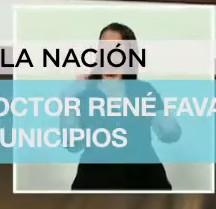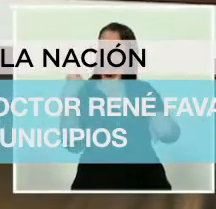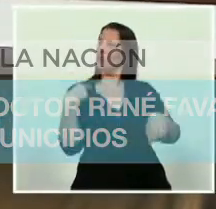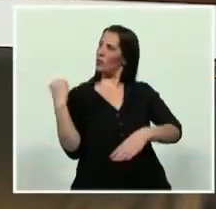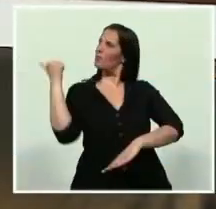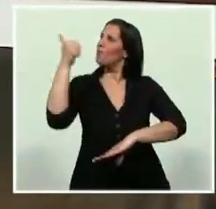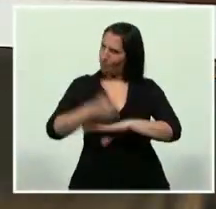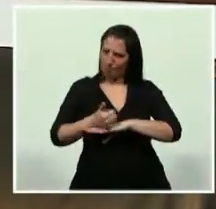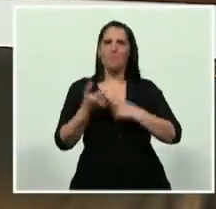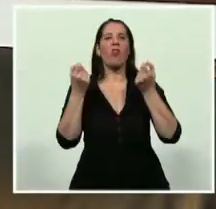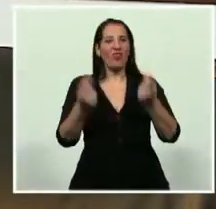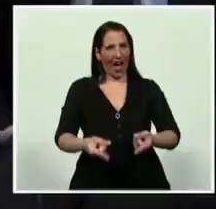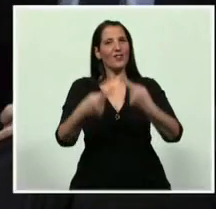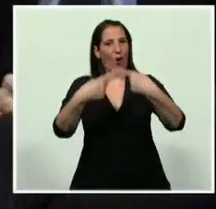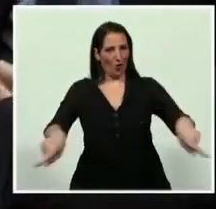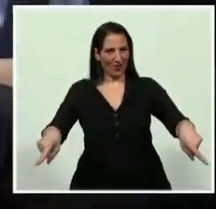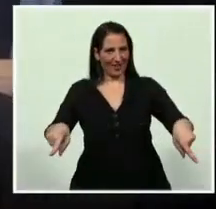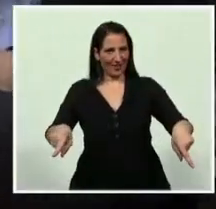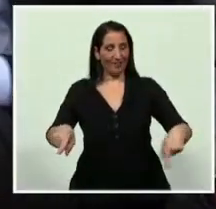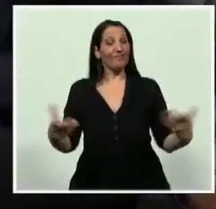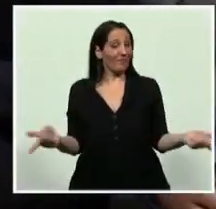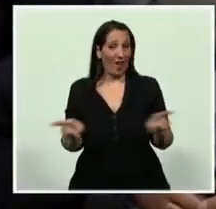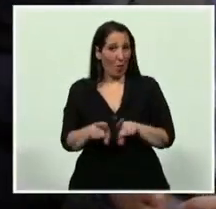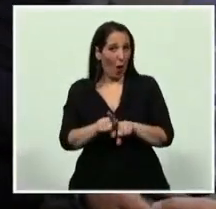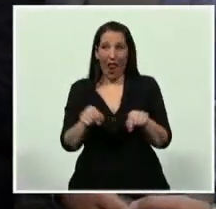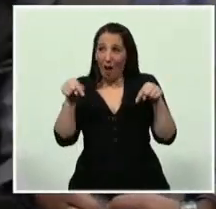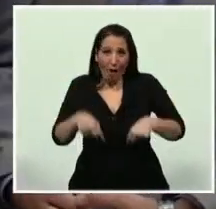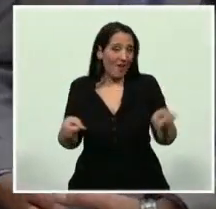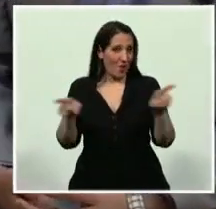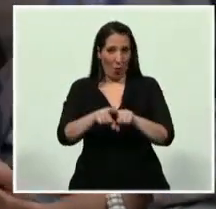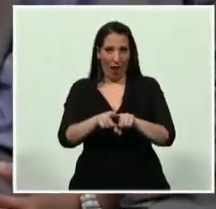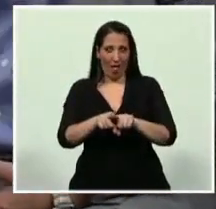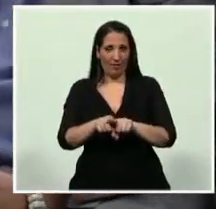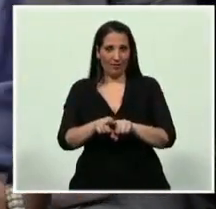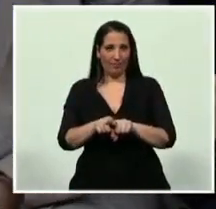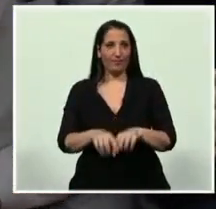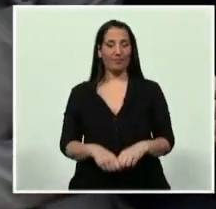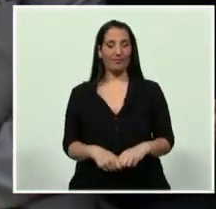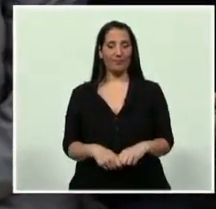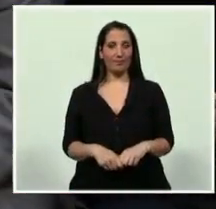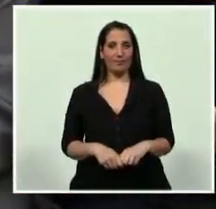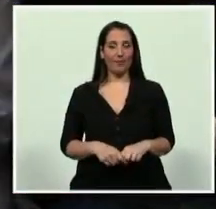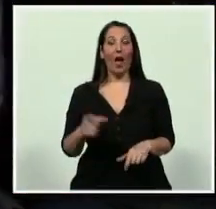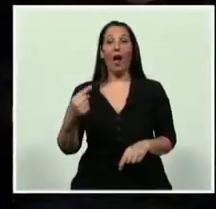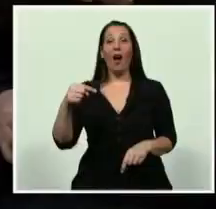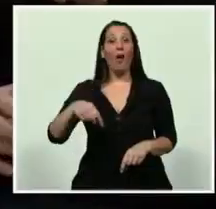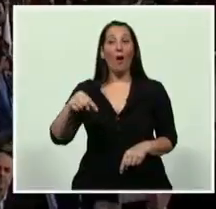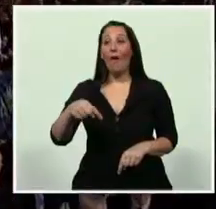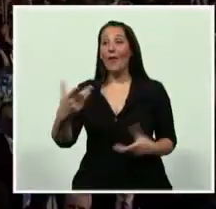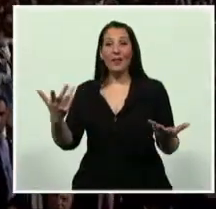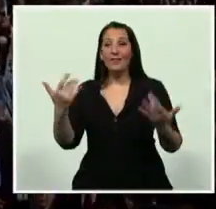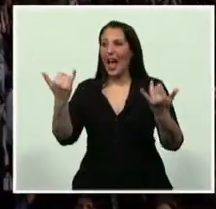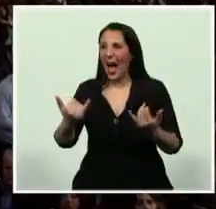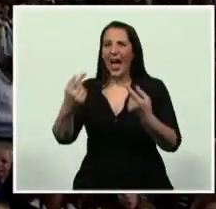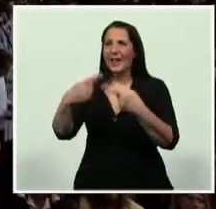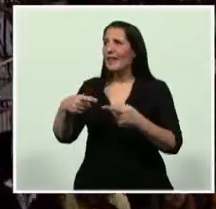Y no podía ser hoy de otra manera. Esto que tenemos aquí no es